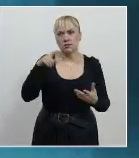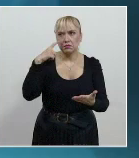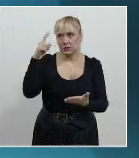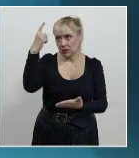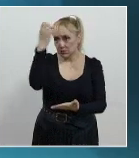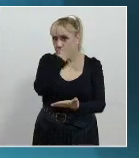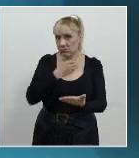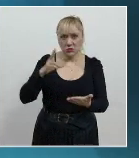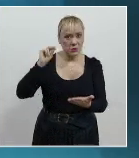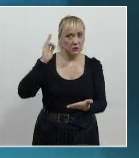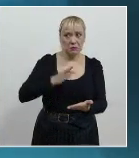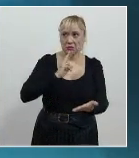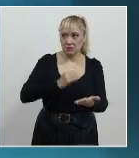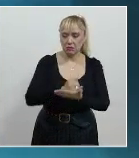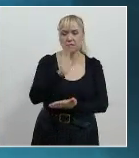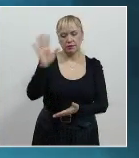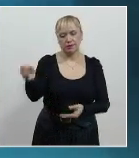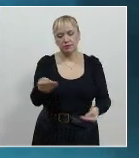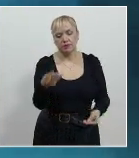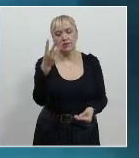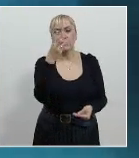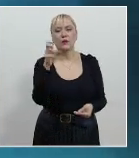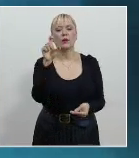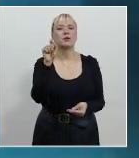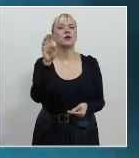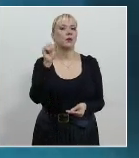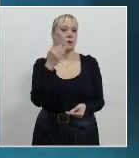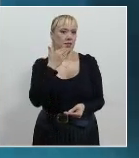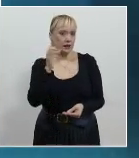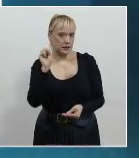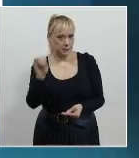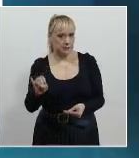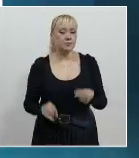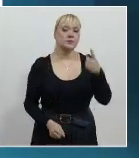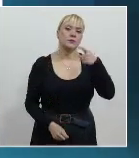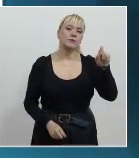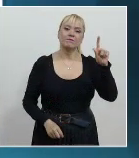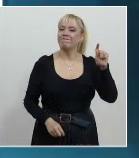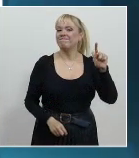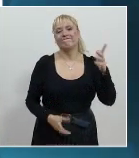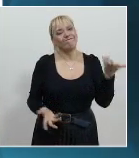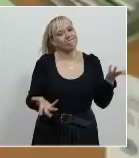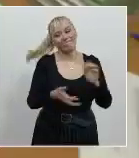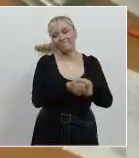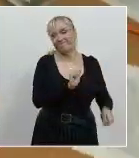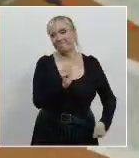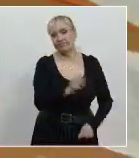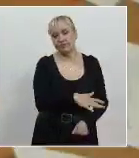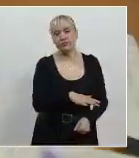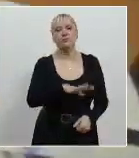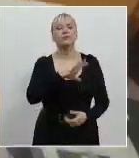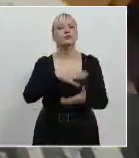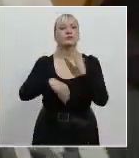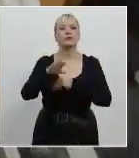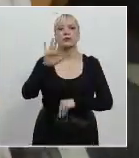de justicia agraria, 329 fueron procedentes y 170 improcedentes. En cuanto a